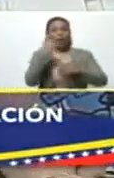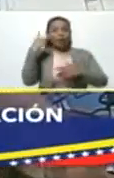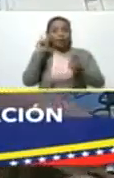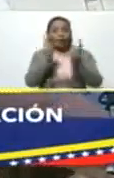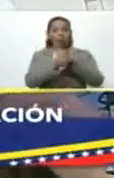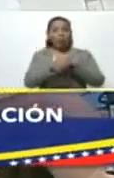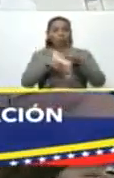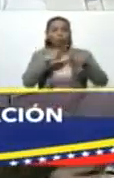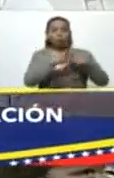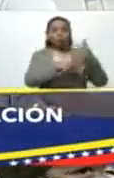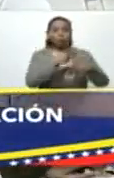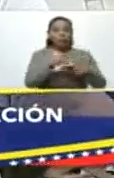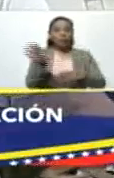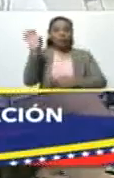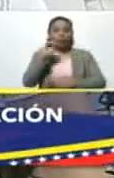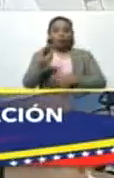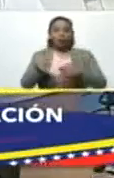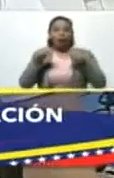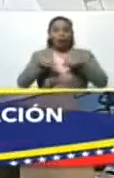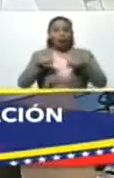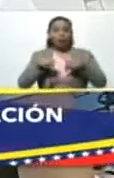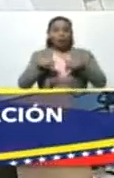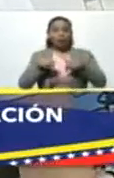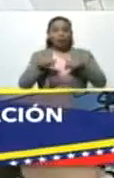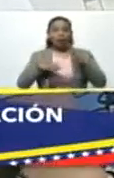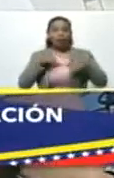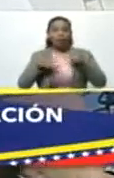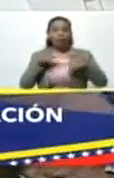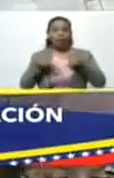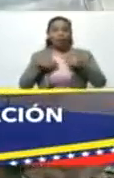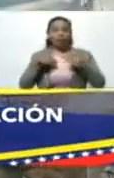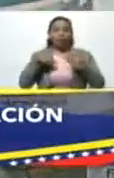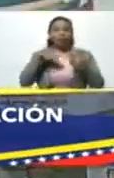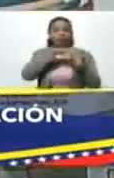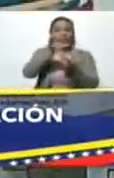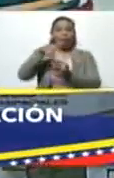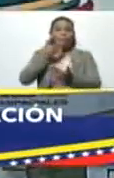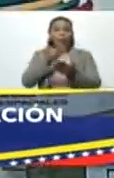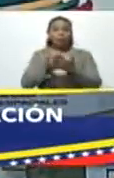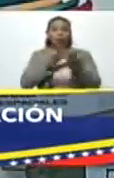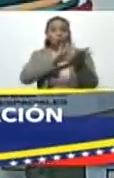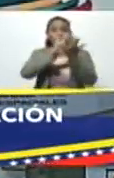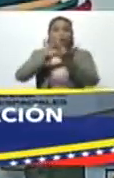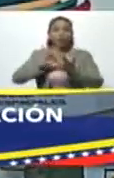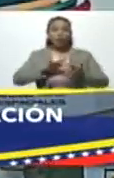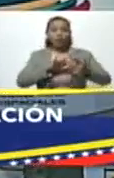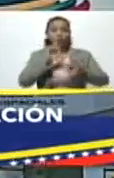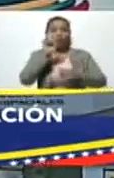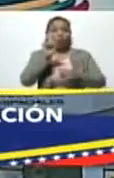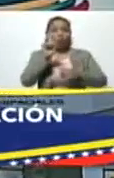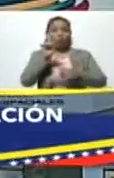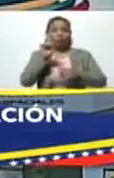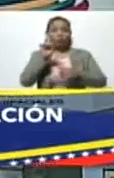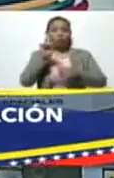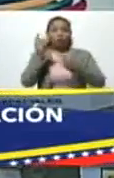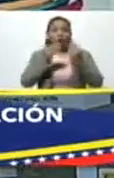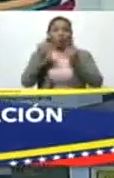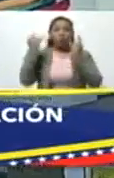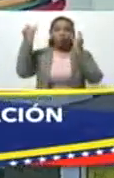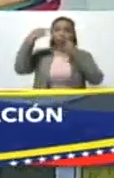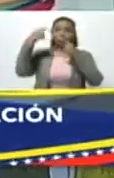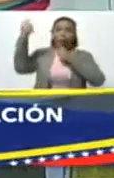producida desde cero aquí en la Agencia Boliviana para Actividades Espaciales que permite la conexión entre un rotor de antenas